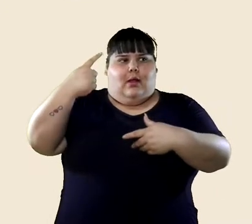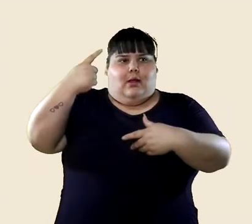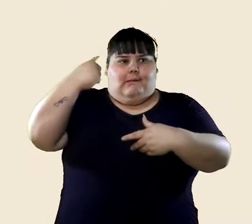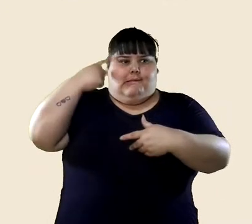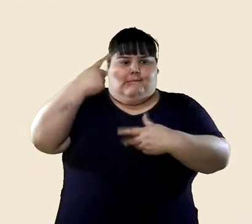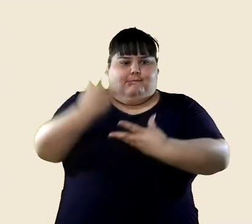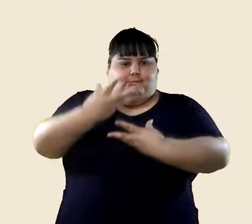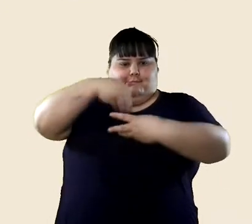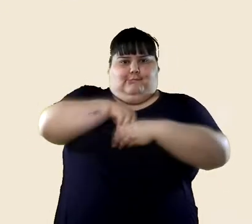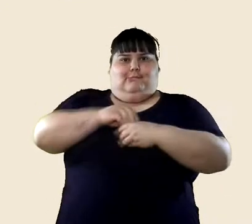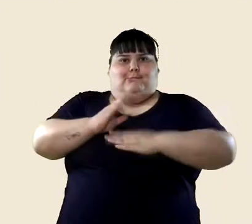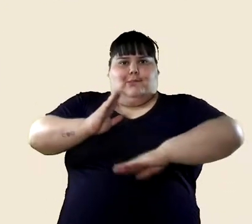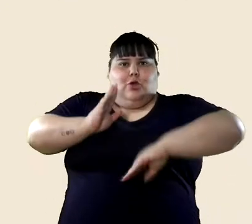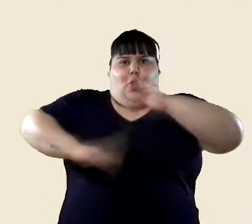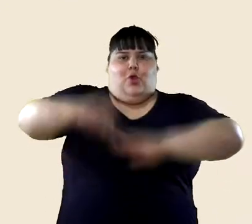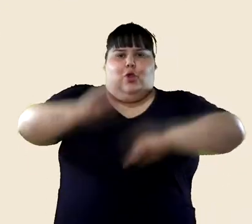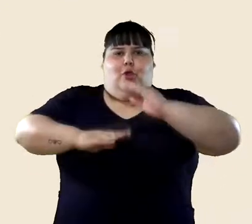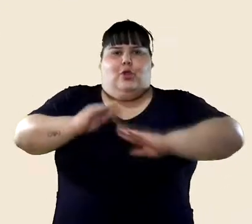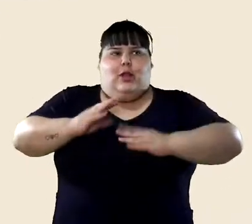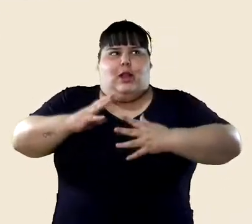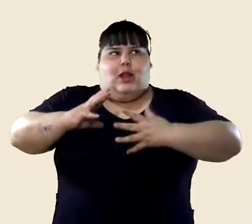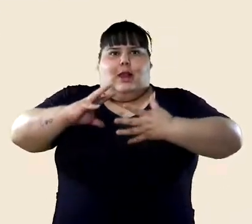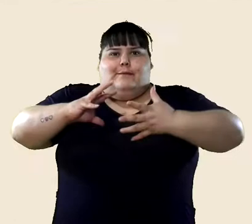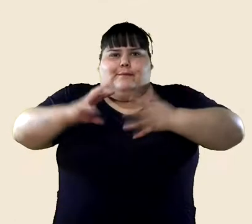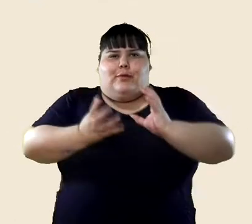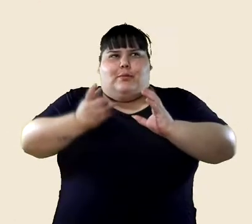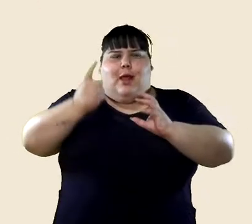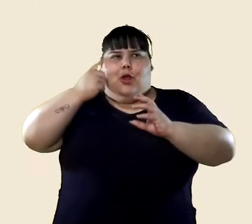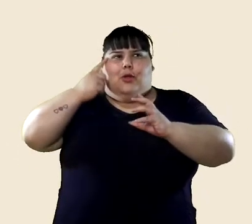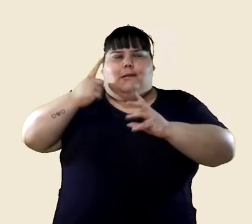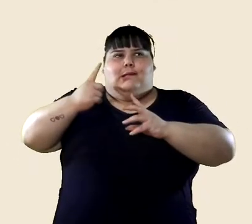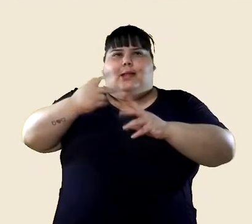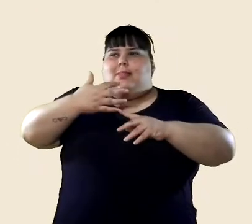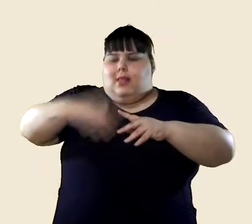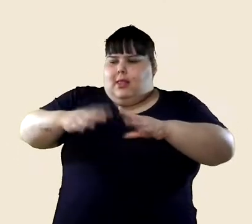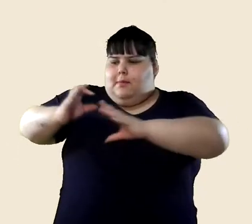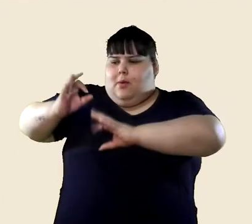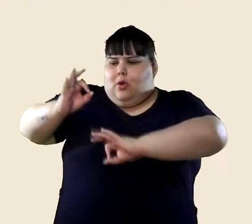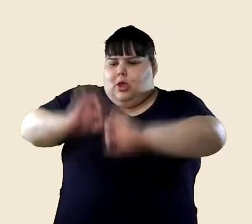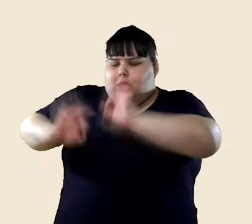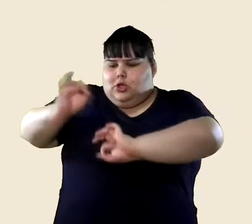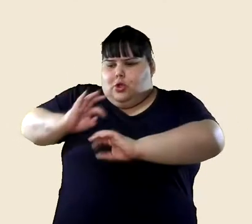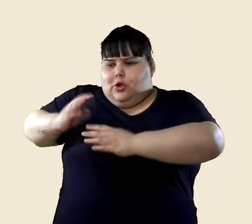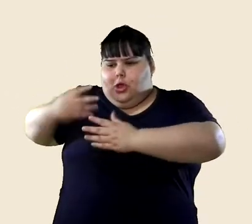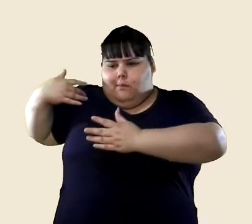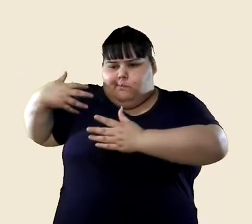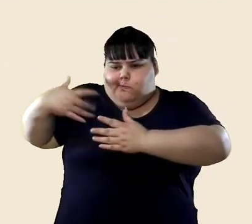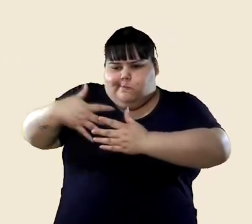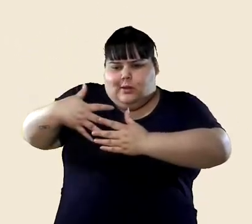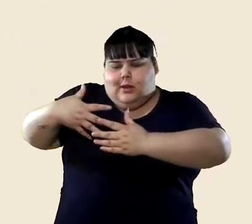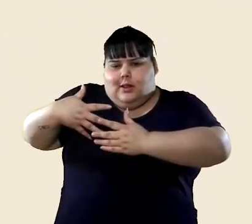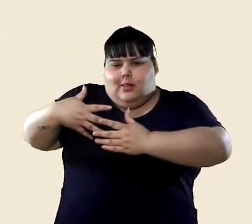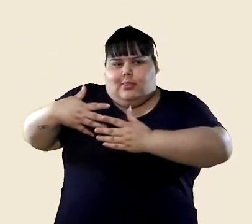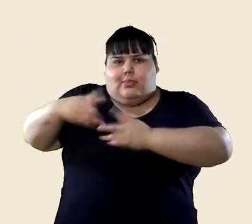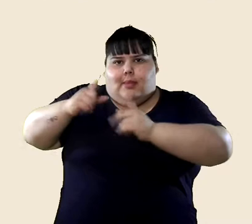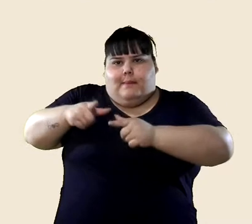otro, el modo en que el otro arma su historia en función de la historia nuestra y en función de nuestras posibilidades y